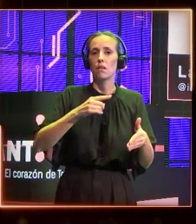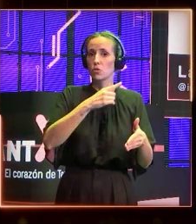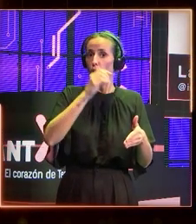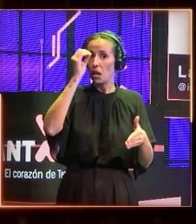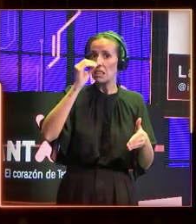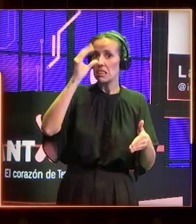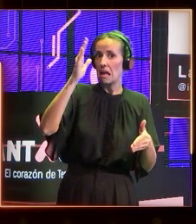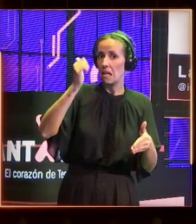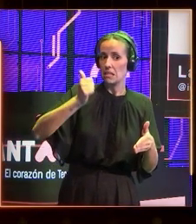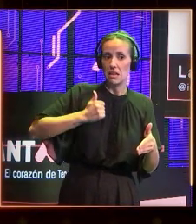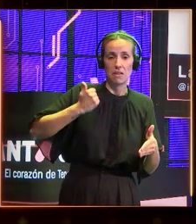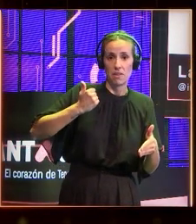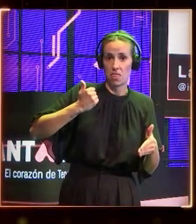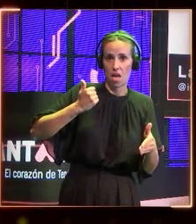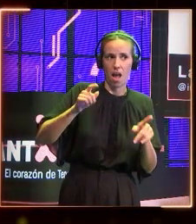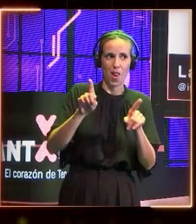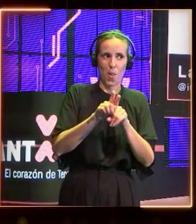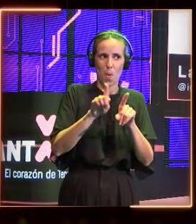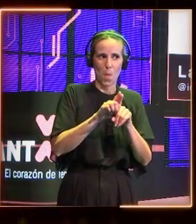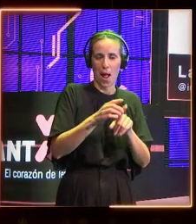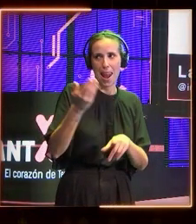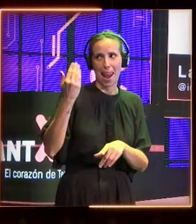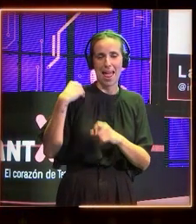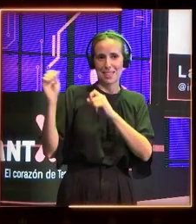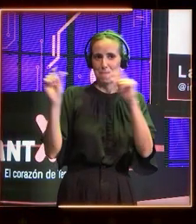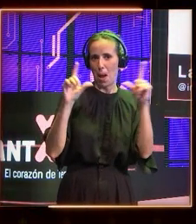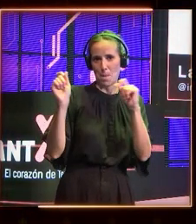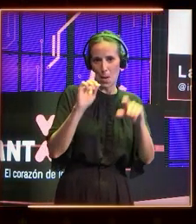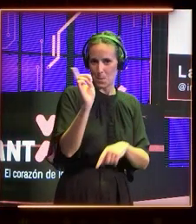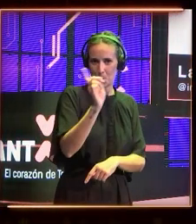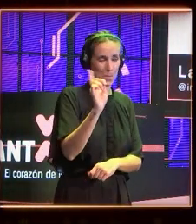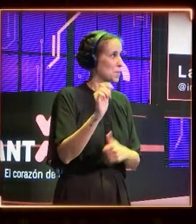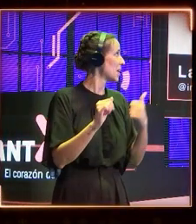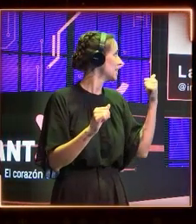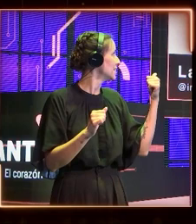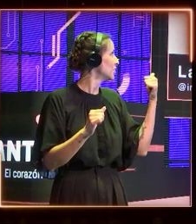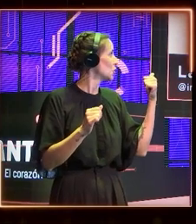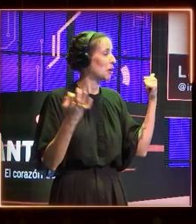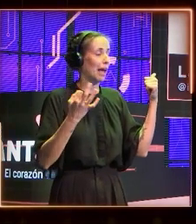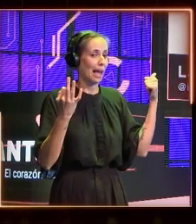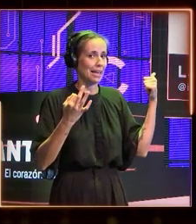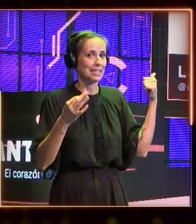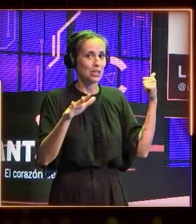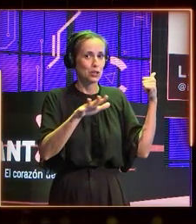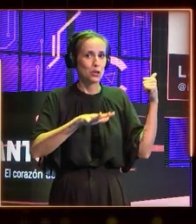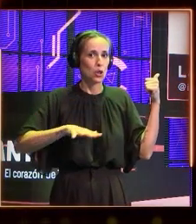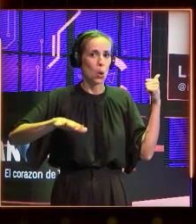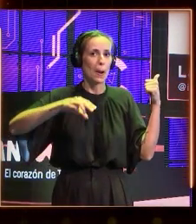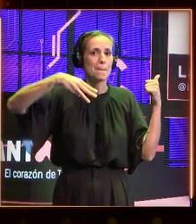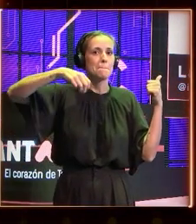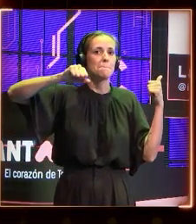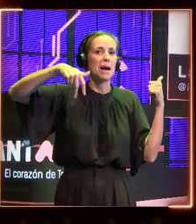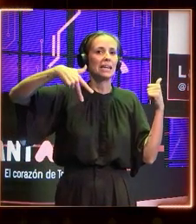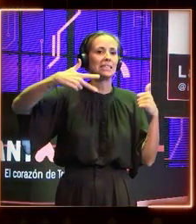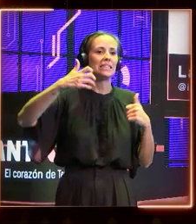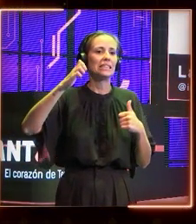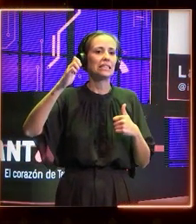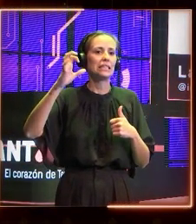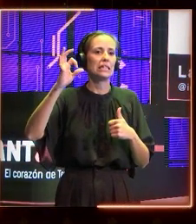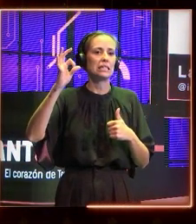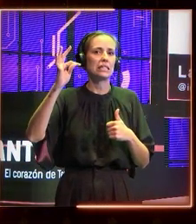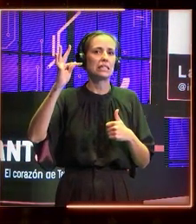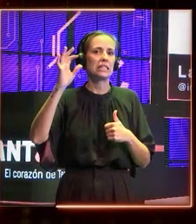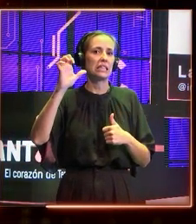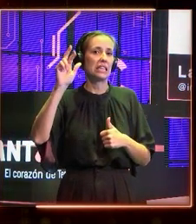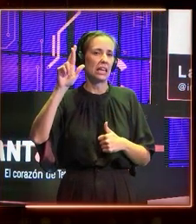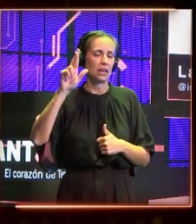Inteligencia artificial como las imágenes que han creado vale esto es e en Manchester vale en 2018 si no me